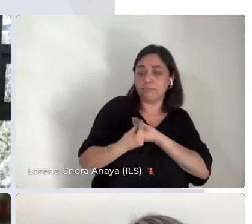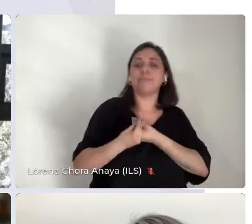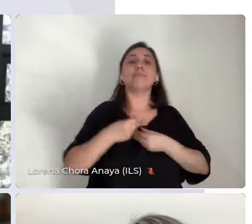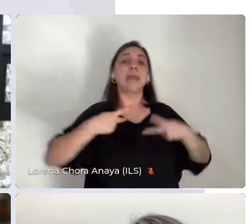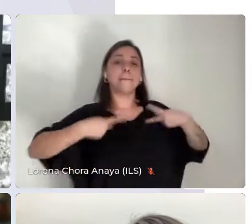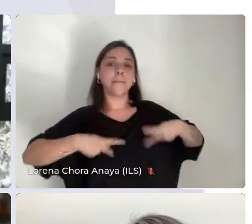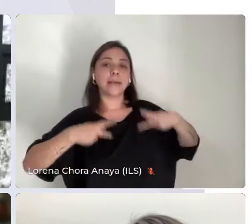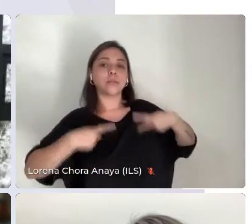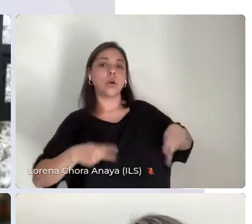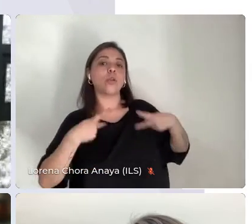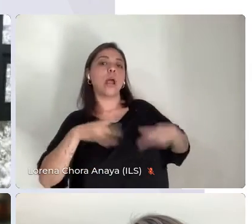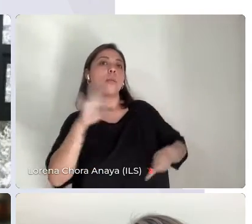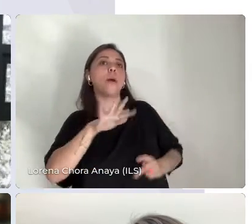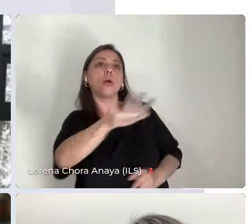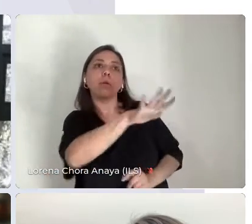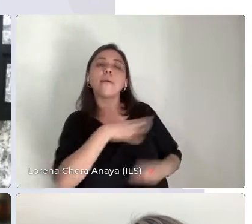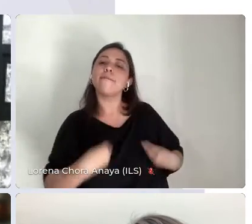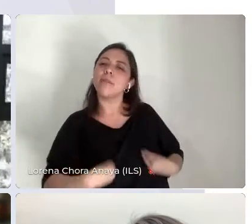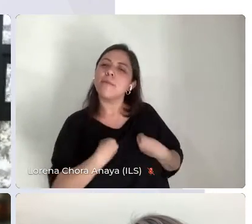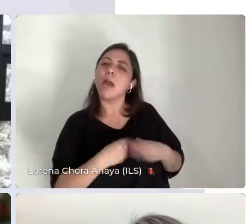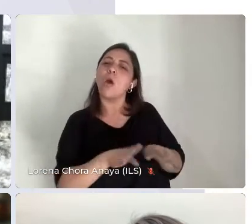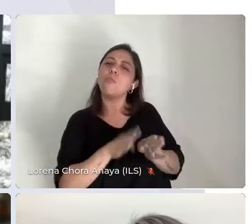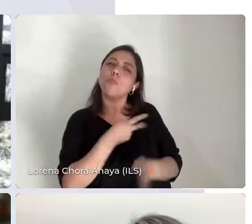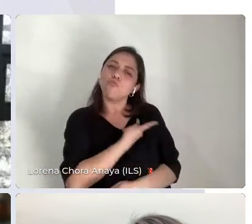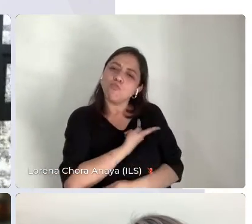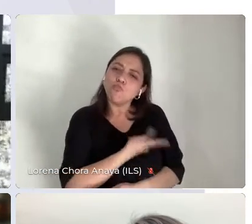las personas que eran ingenieras